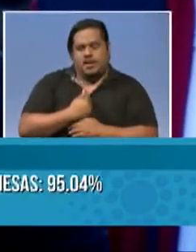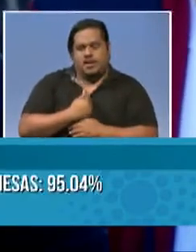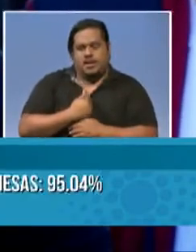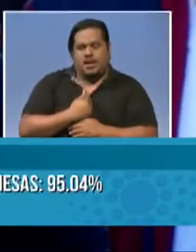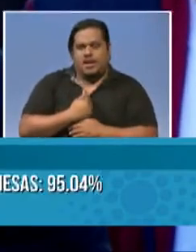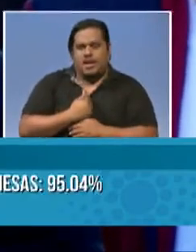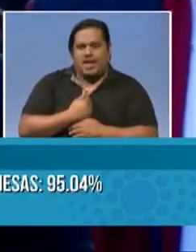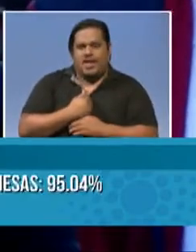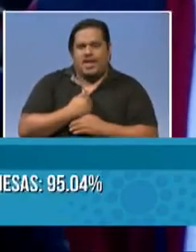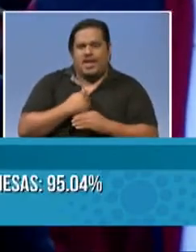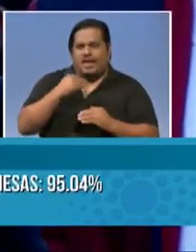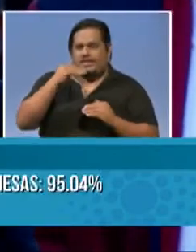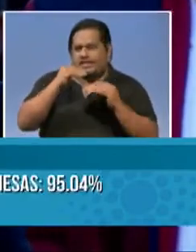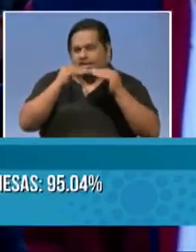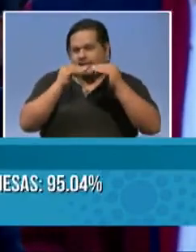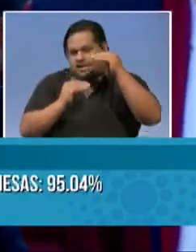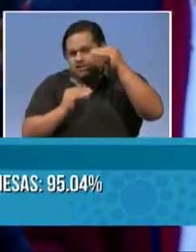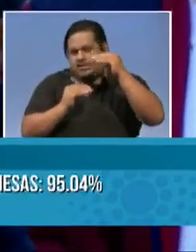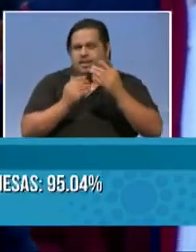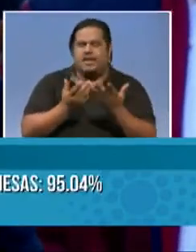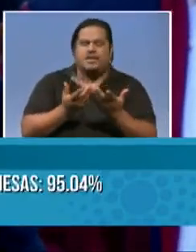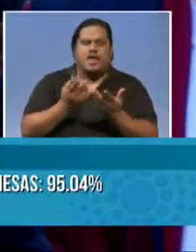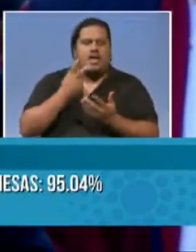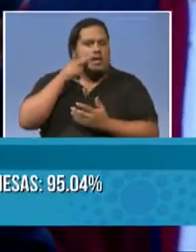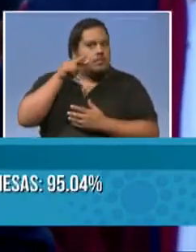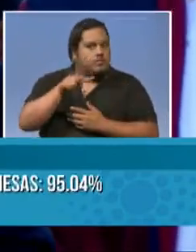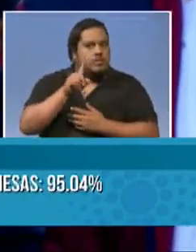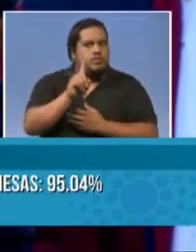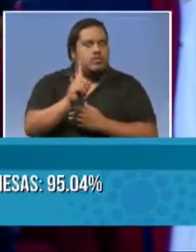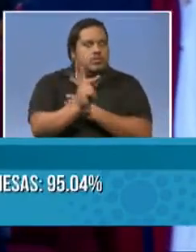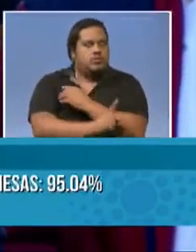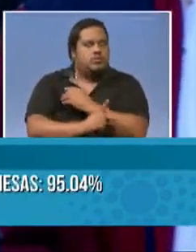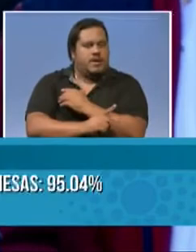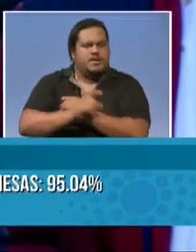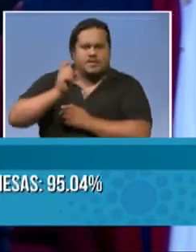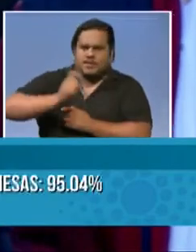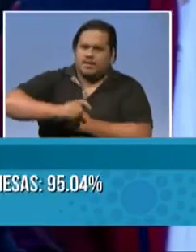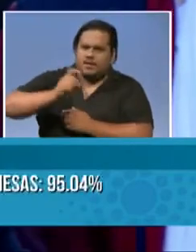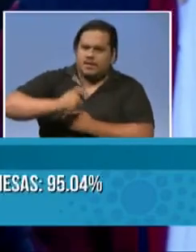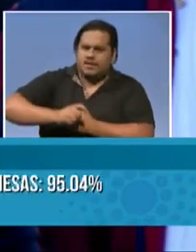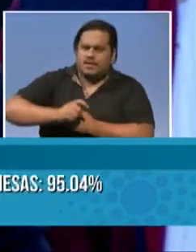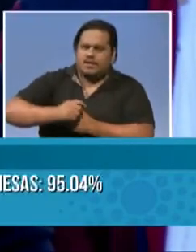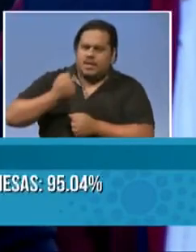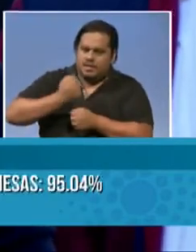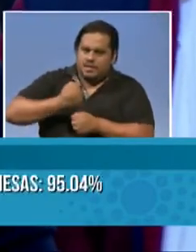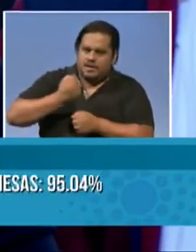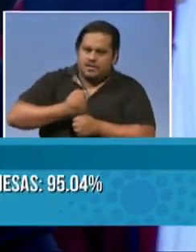desigualdades. Hemos visto un país que